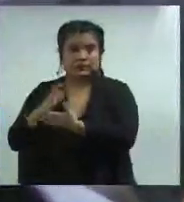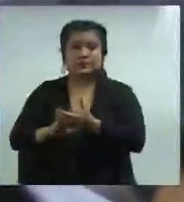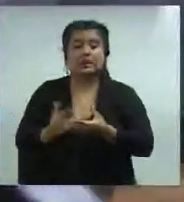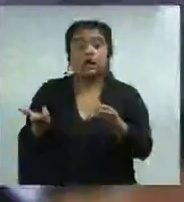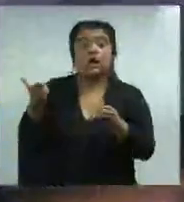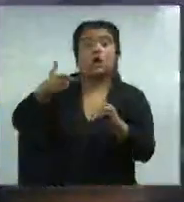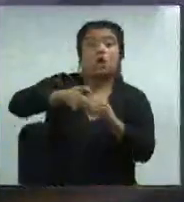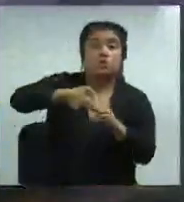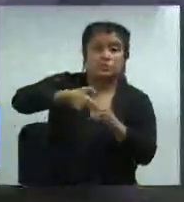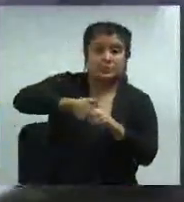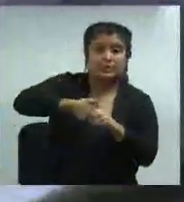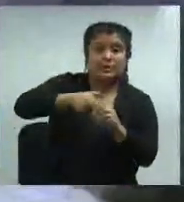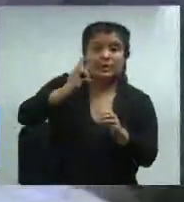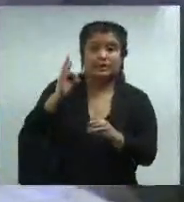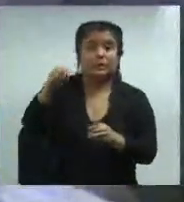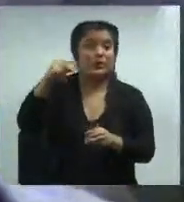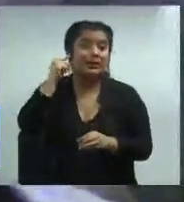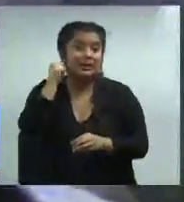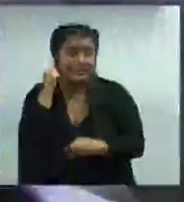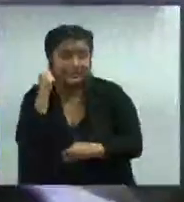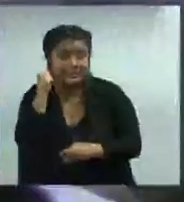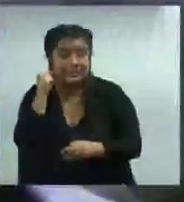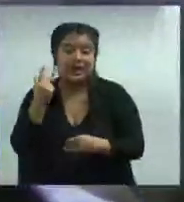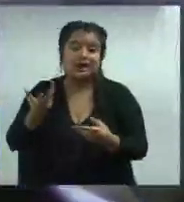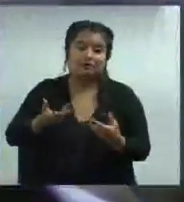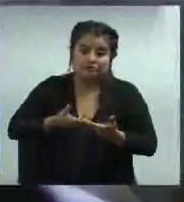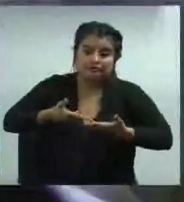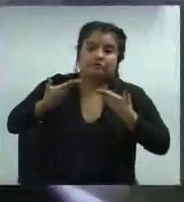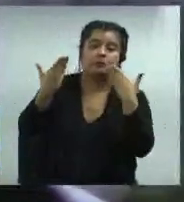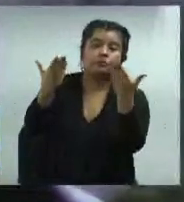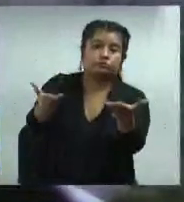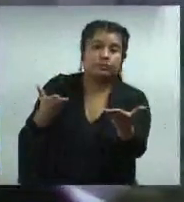Combustible, las ONGs para los vehículos que están entrando.